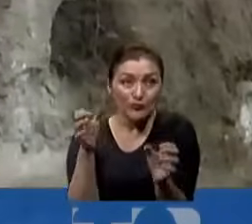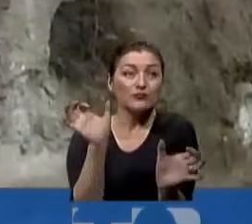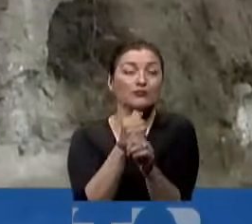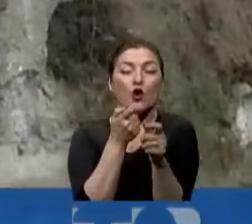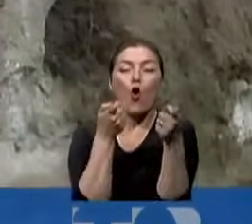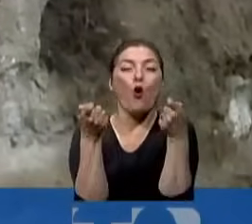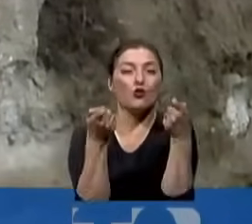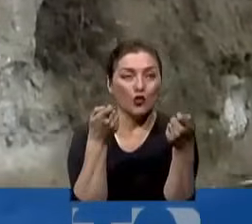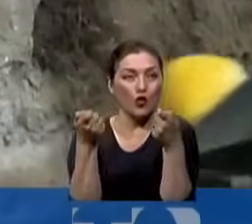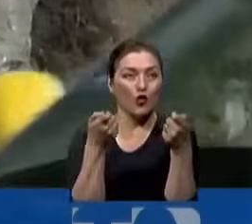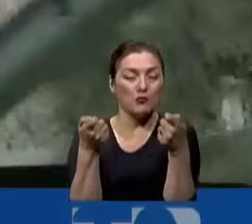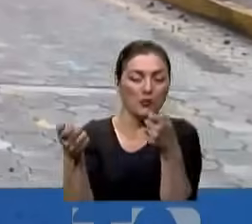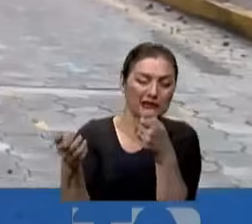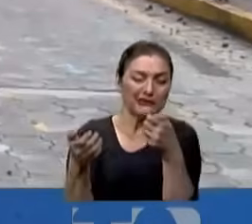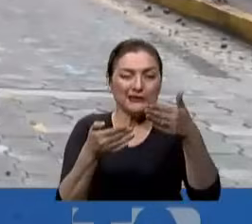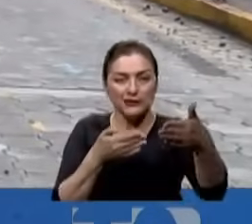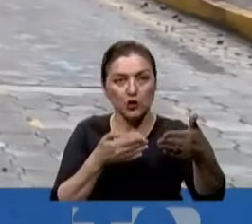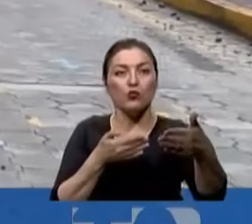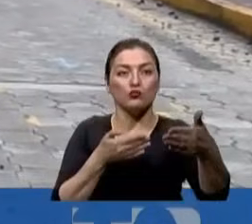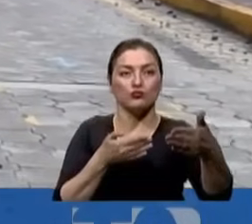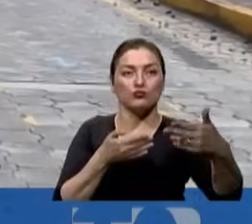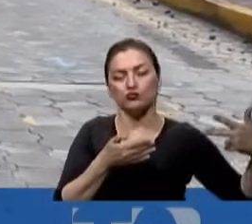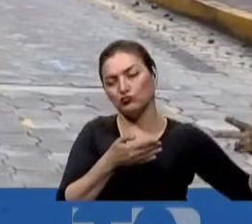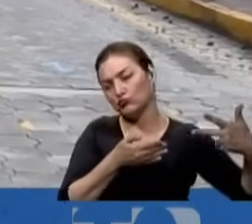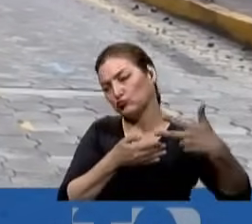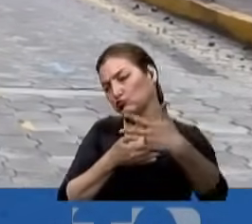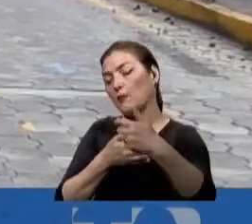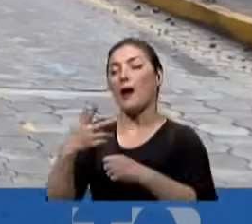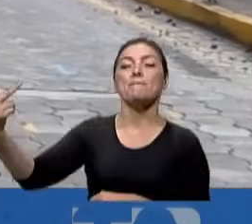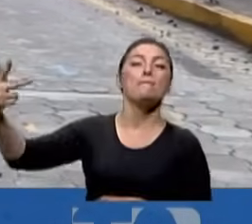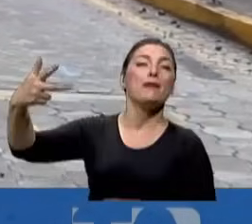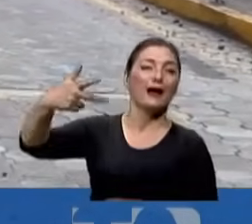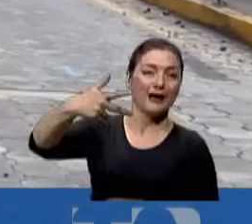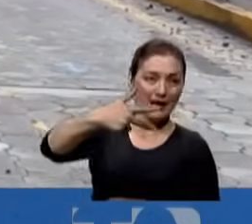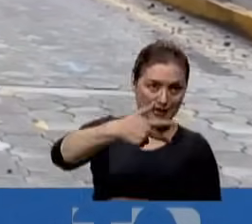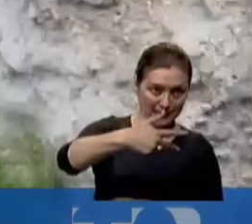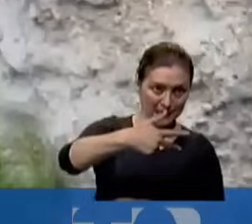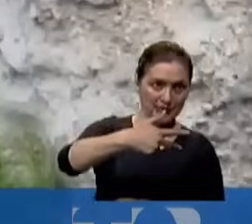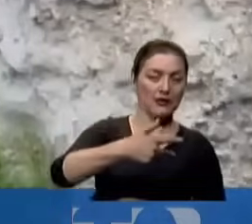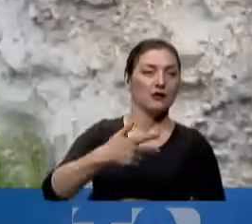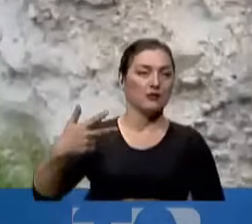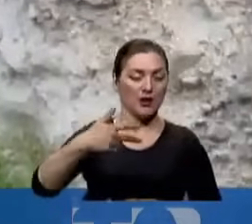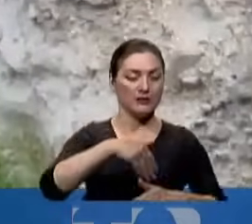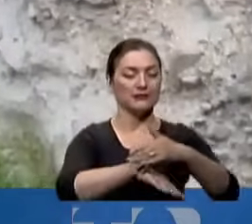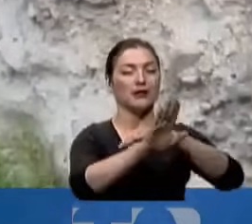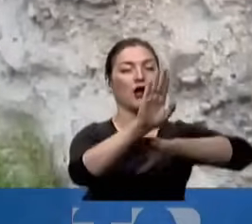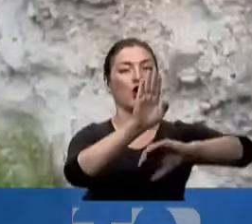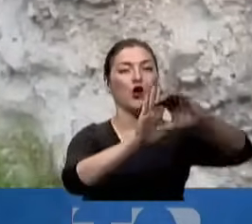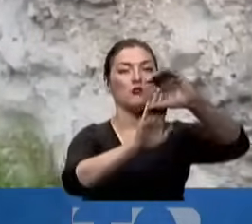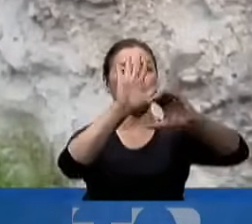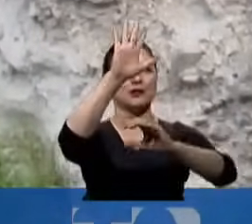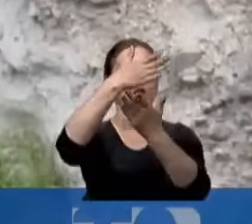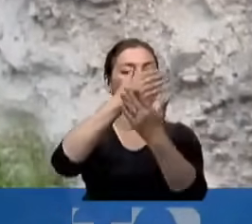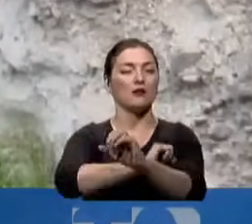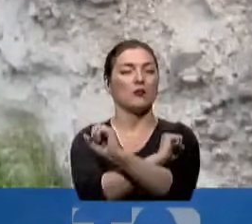realiza controles para habilitar un solo carril sobre el puente que conecta la bajada de Huápulo con la entrada a Cumbayá. Desde las 5:30 de la mañana hasta las